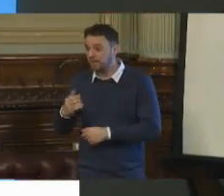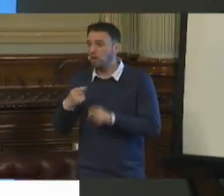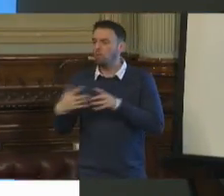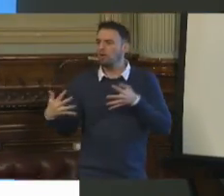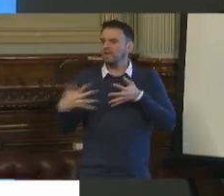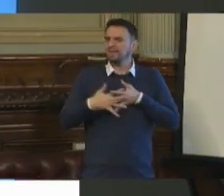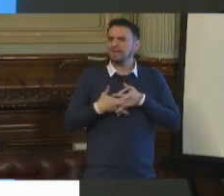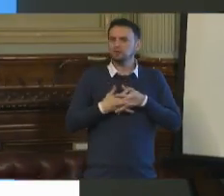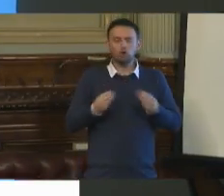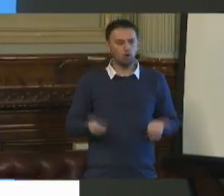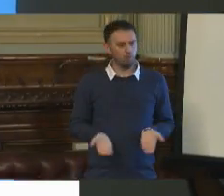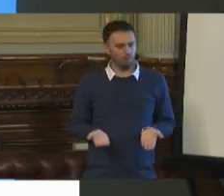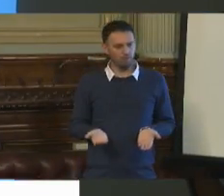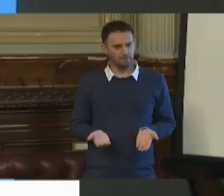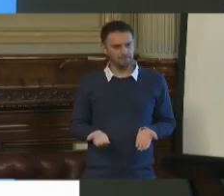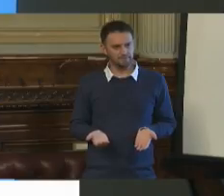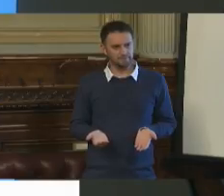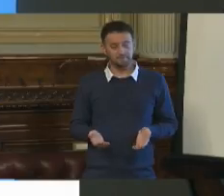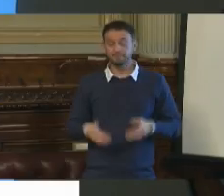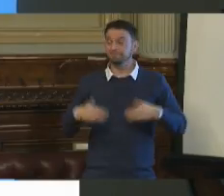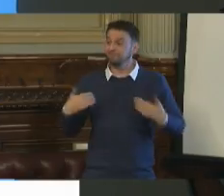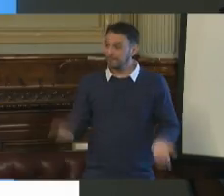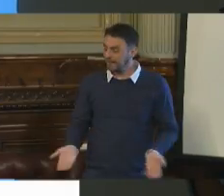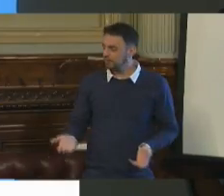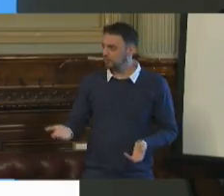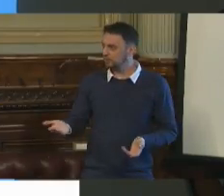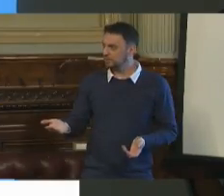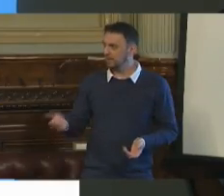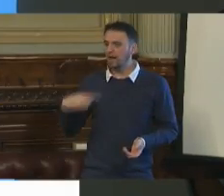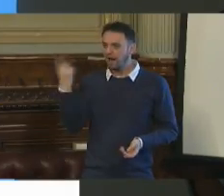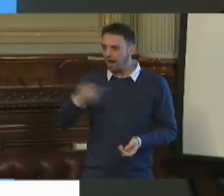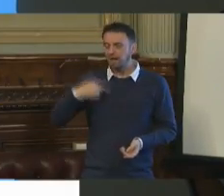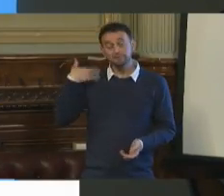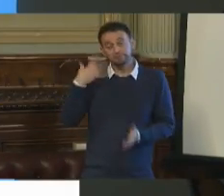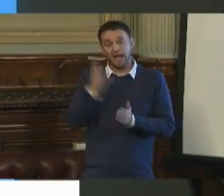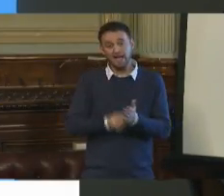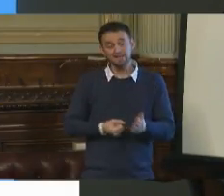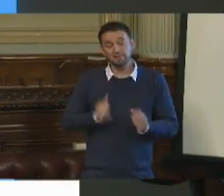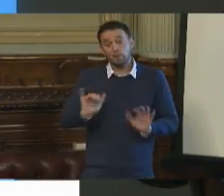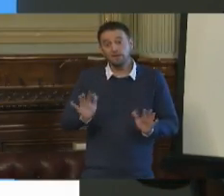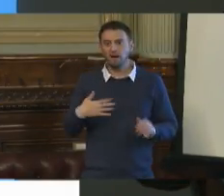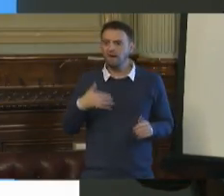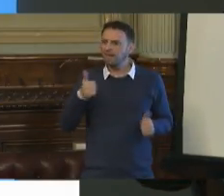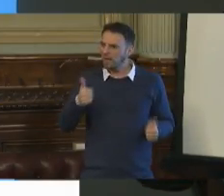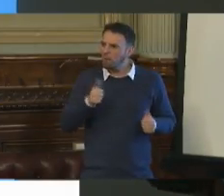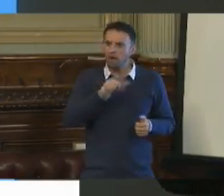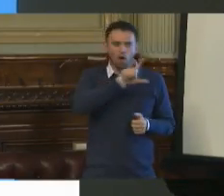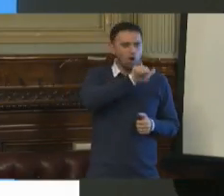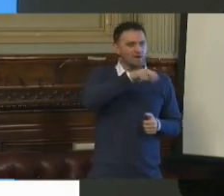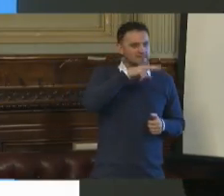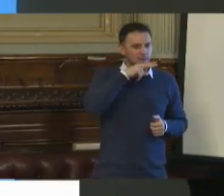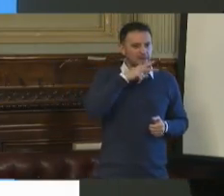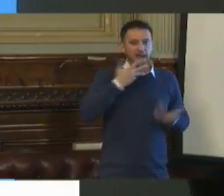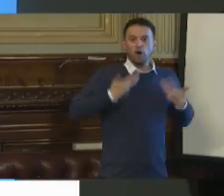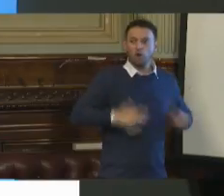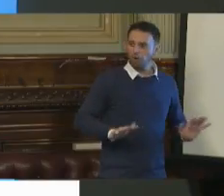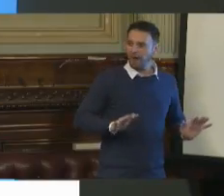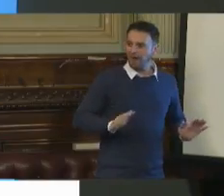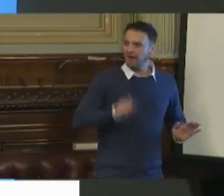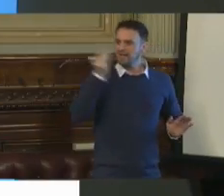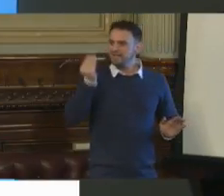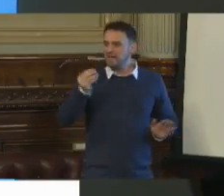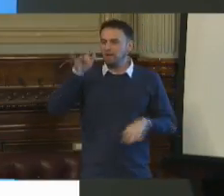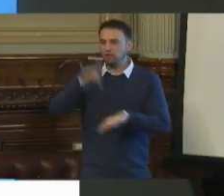de lo que no fue ocupado y estábamos conformes con eso estábamos tranquilos decimos que bien lo estamos haciendo bien estamos